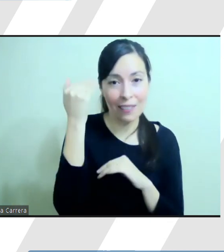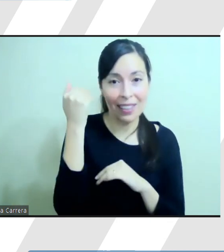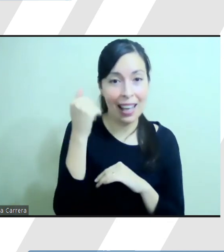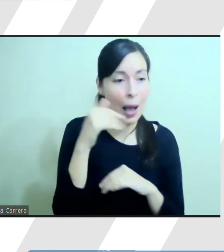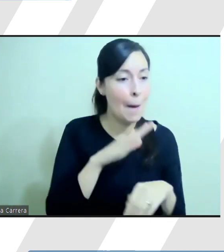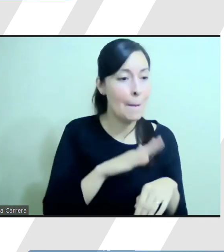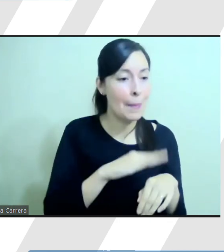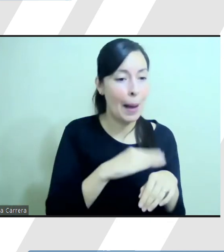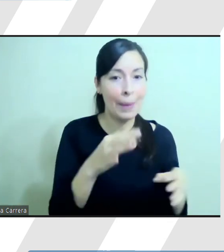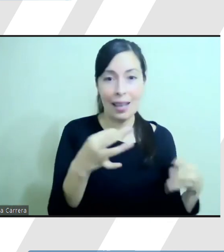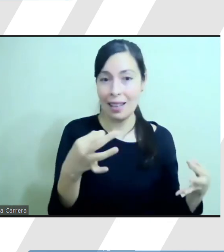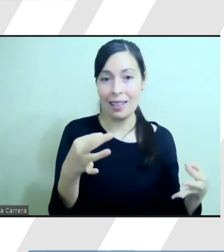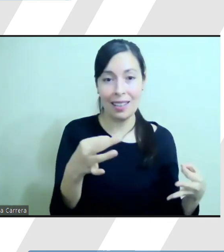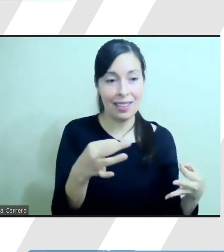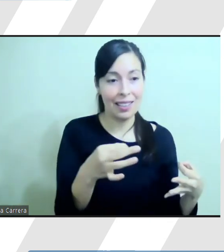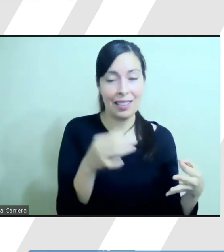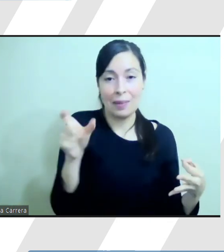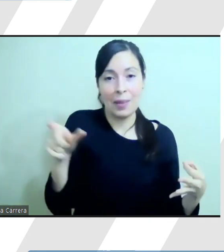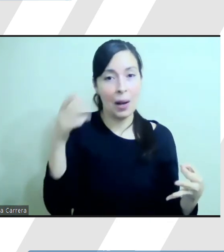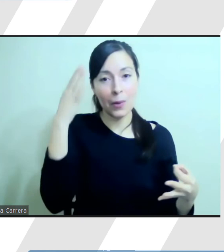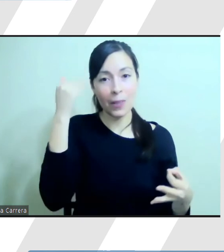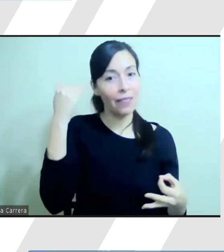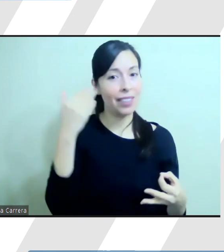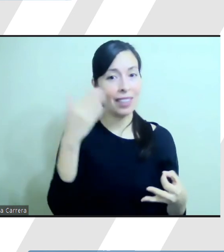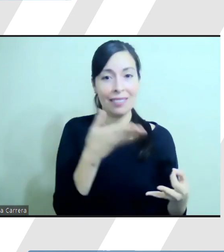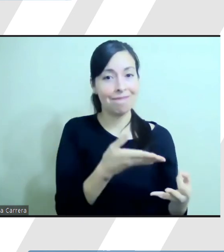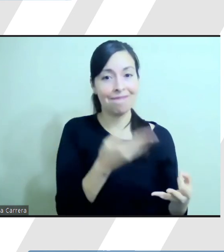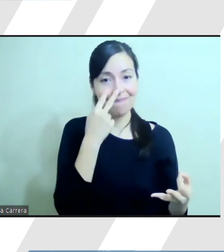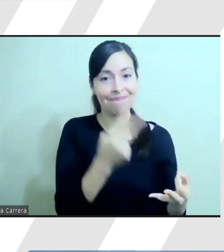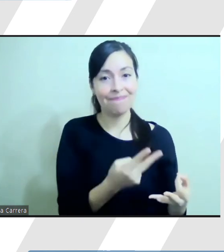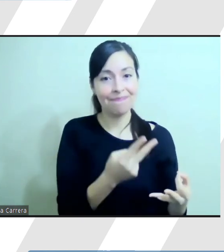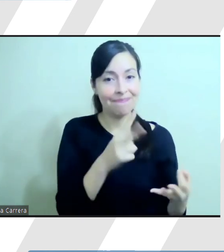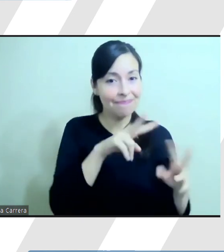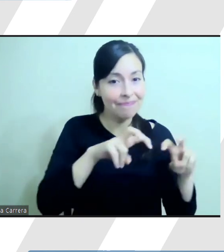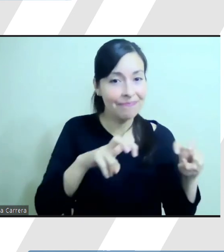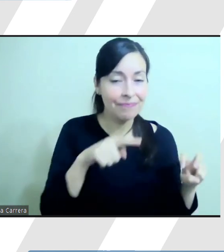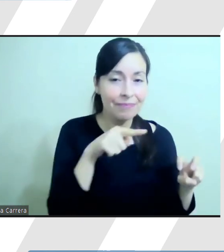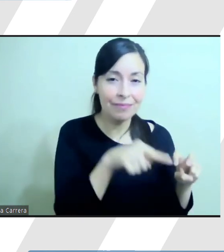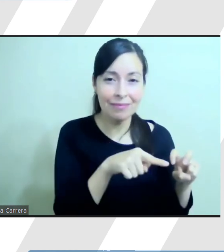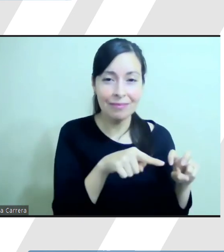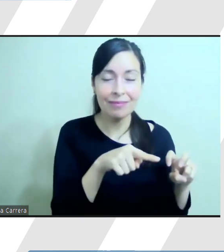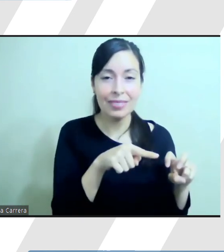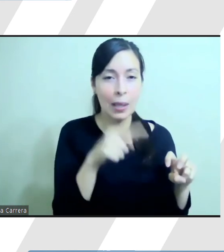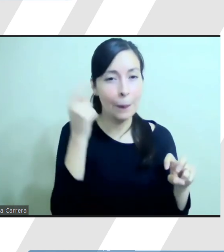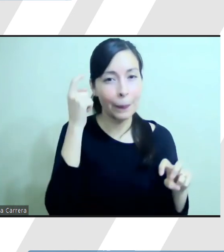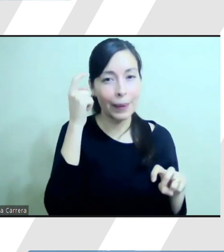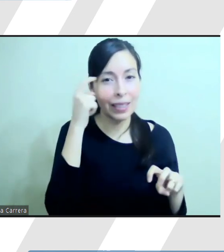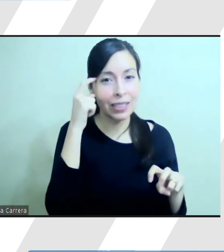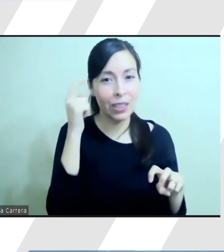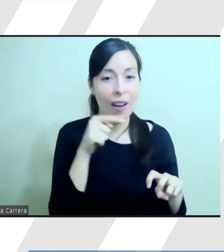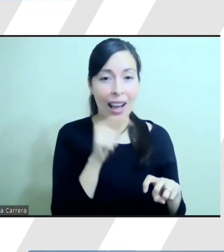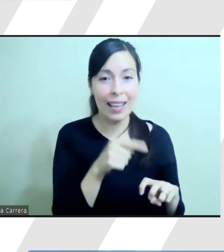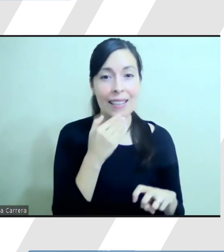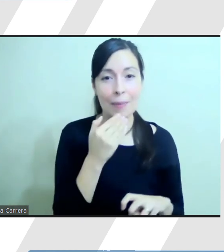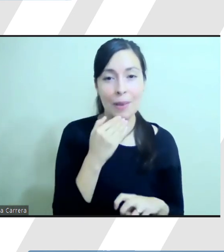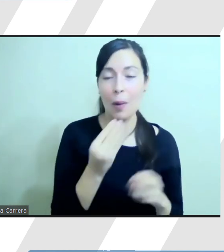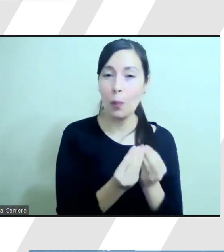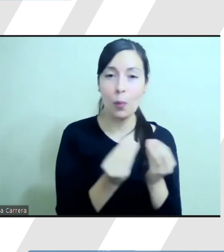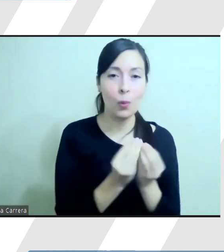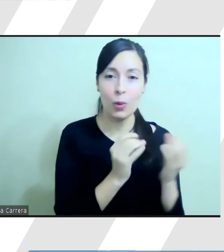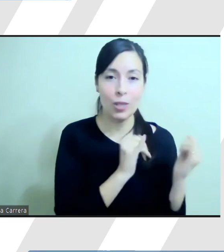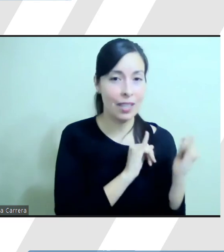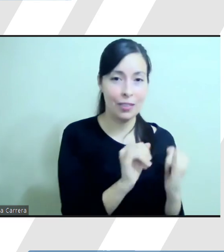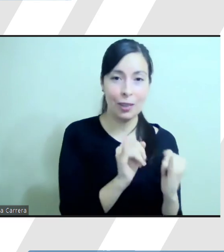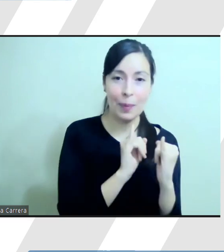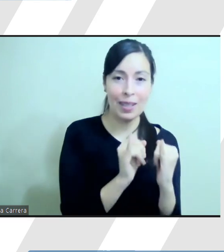época que hasta el momento nadie ha tenido ocasión de poder ver en detalle. Pienso que ahí también puede haber mucha información de cómo fue